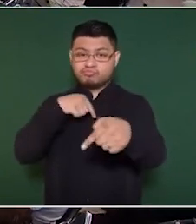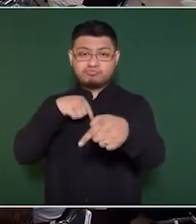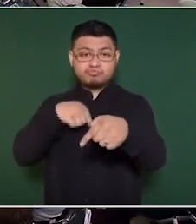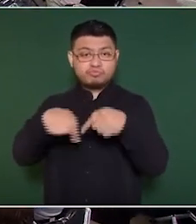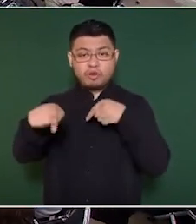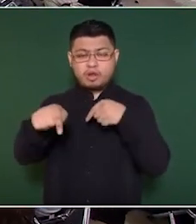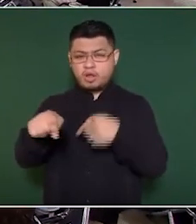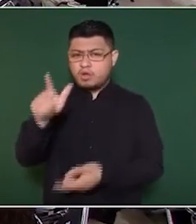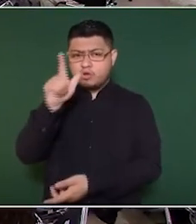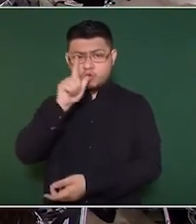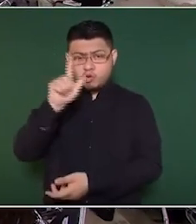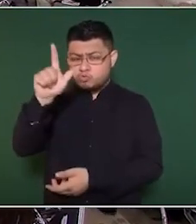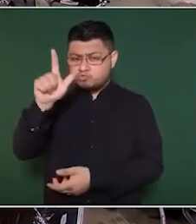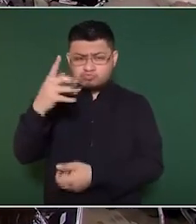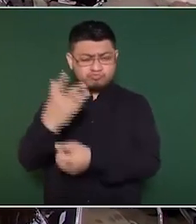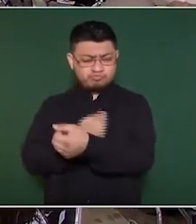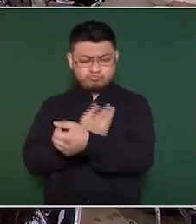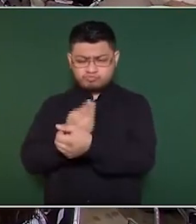electrificada